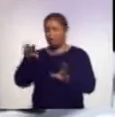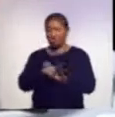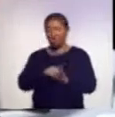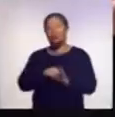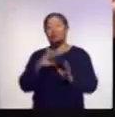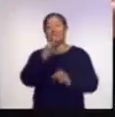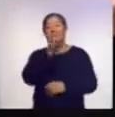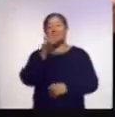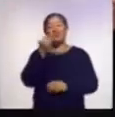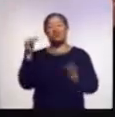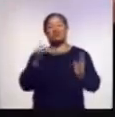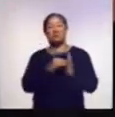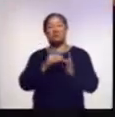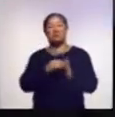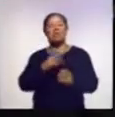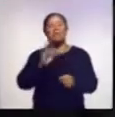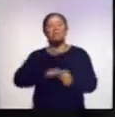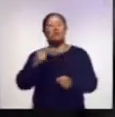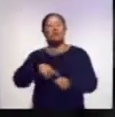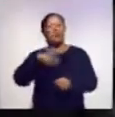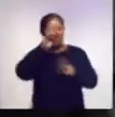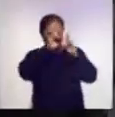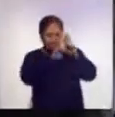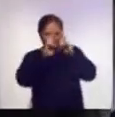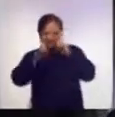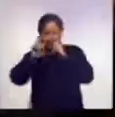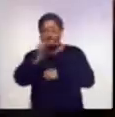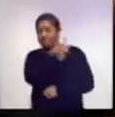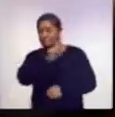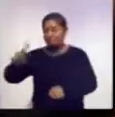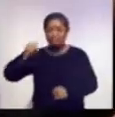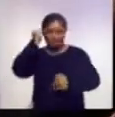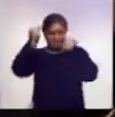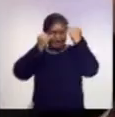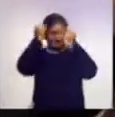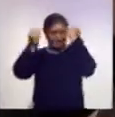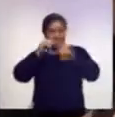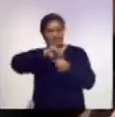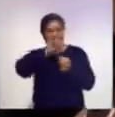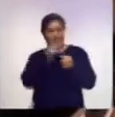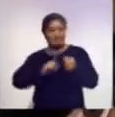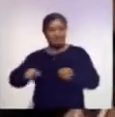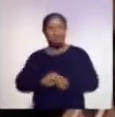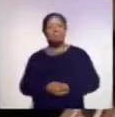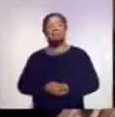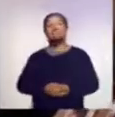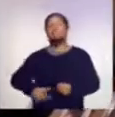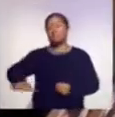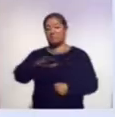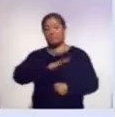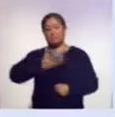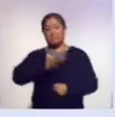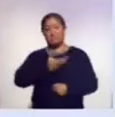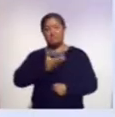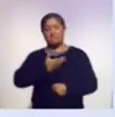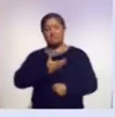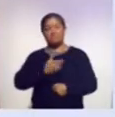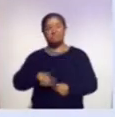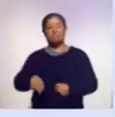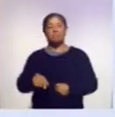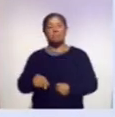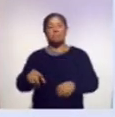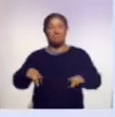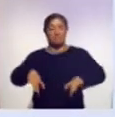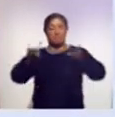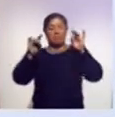como reconocimiento al talento de creadores de todo el país. En el patio central del Palacio de Gobierno, la directora general del Fondo Nacional para el Fomento de